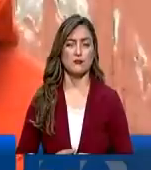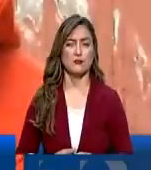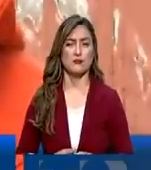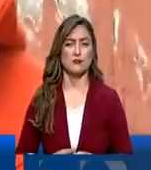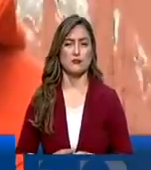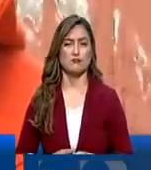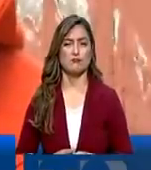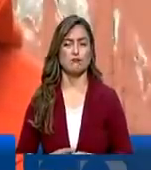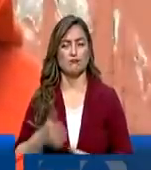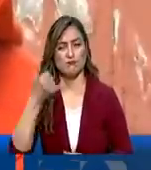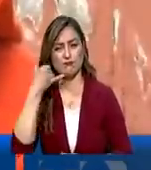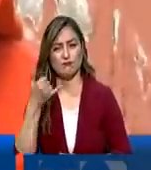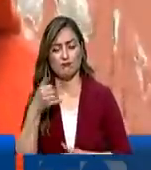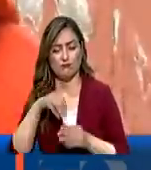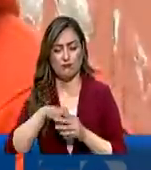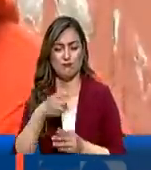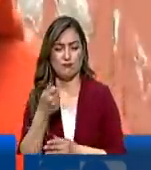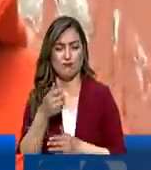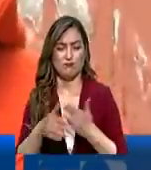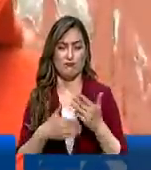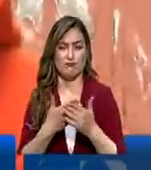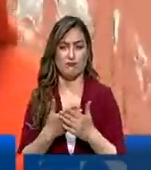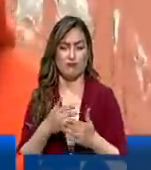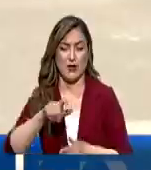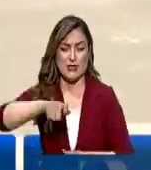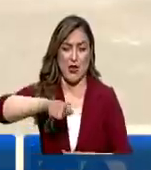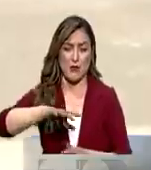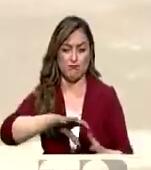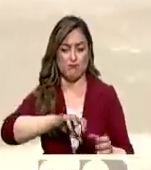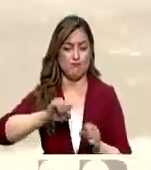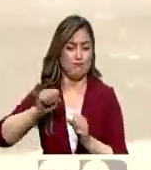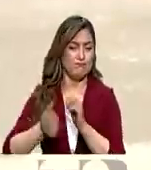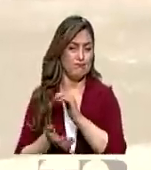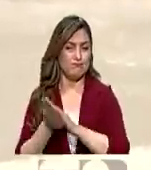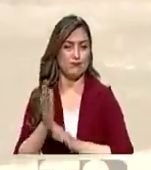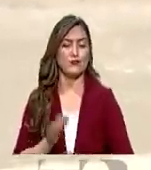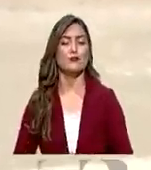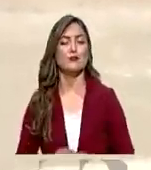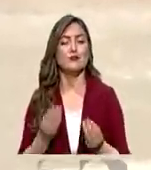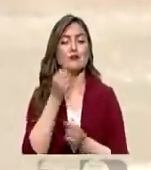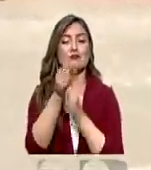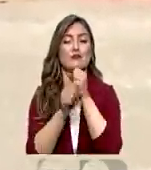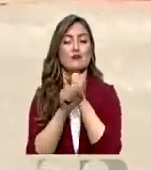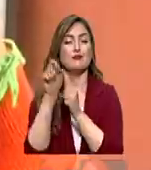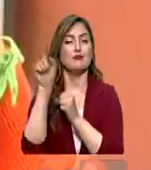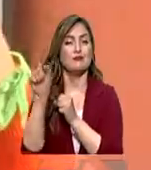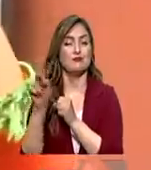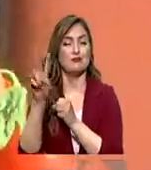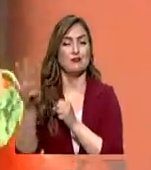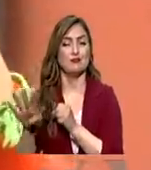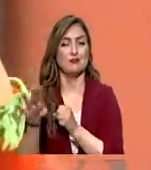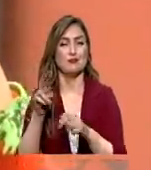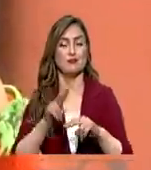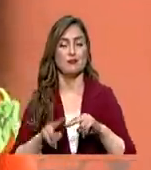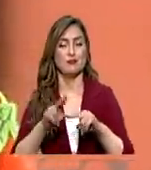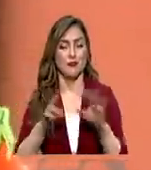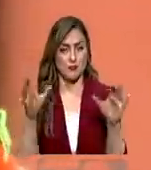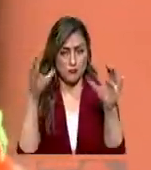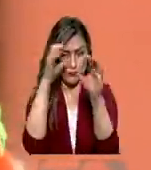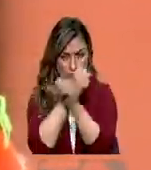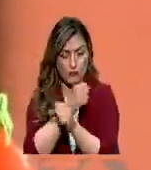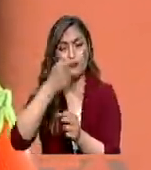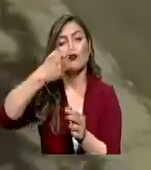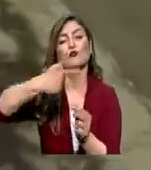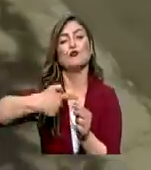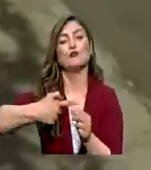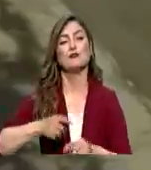se cogieron el celular, la billetera, me pegaron, cogieron las llaves y se fueron. El joven de 24 años brinda el servicio de taxis por las noches en la ciudad